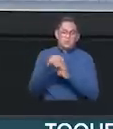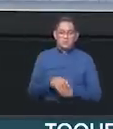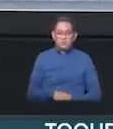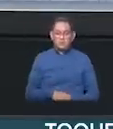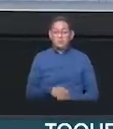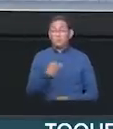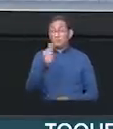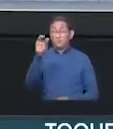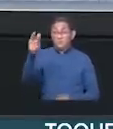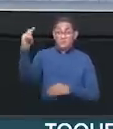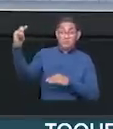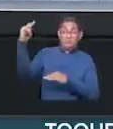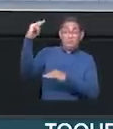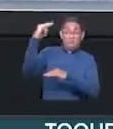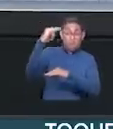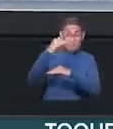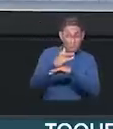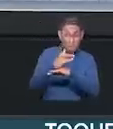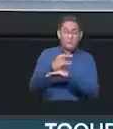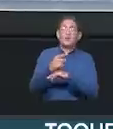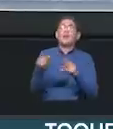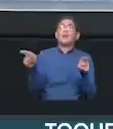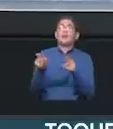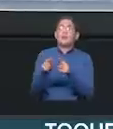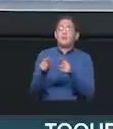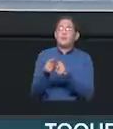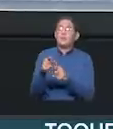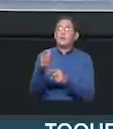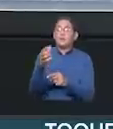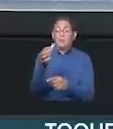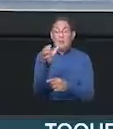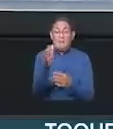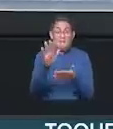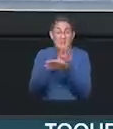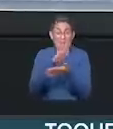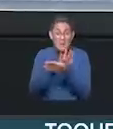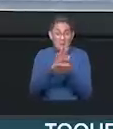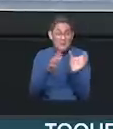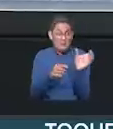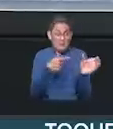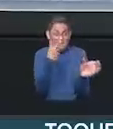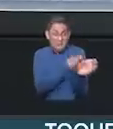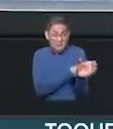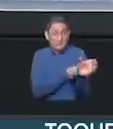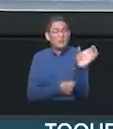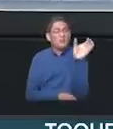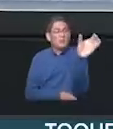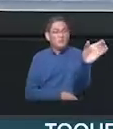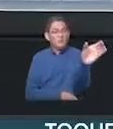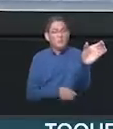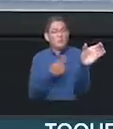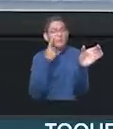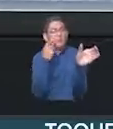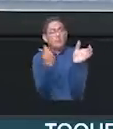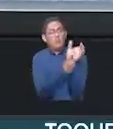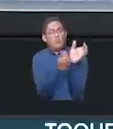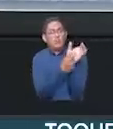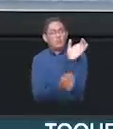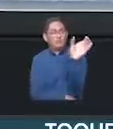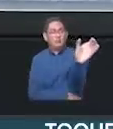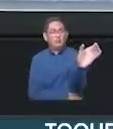su llegada debe presentar físicamente la tarjeta de vacunación o en el certificado digital emitido